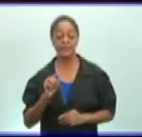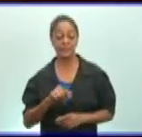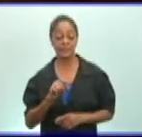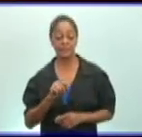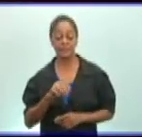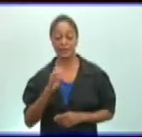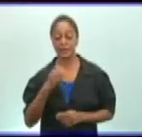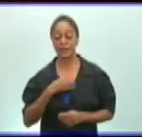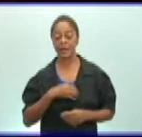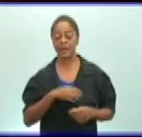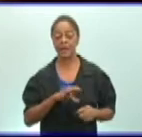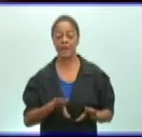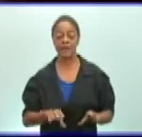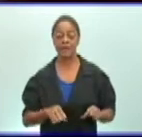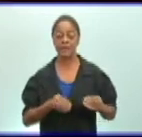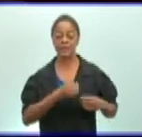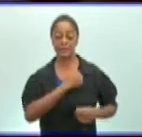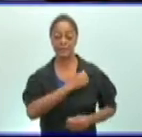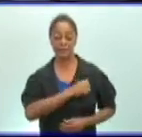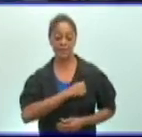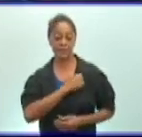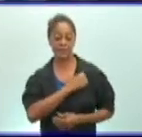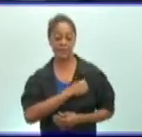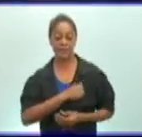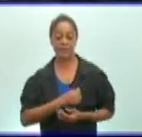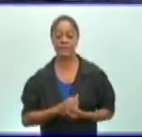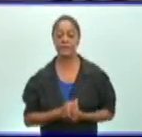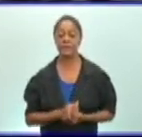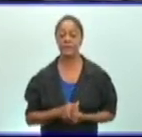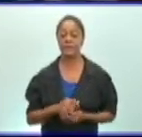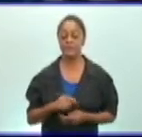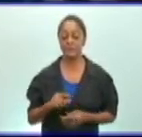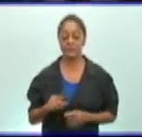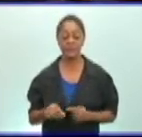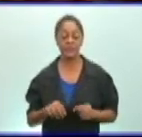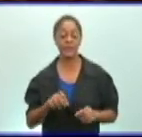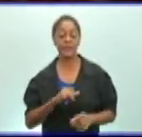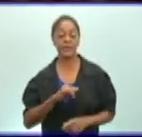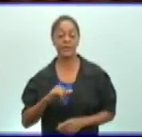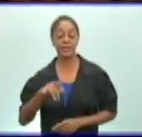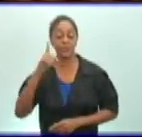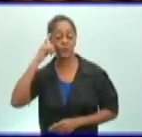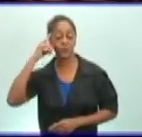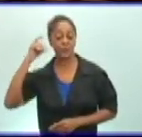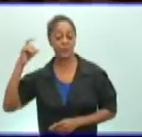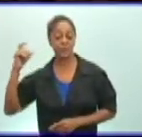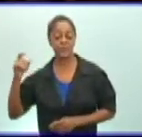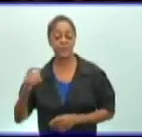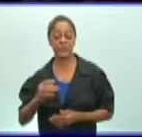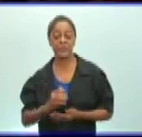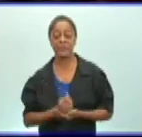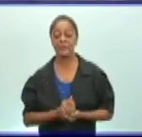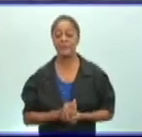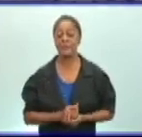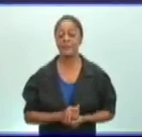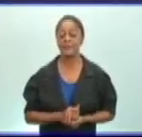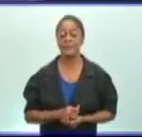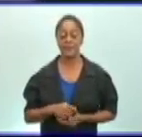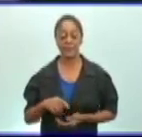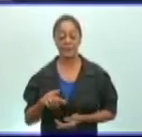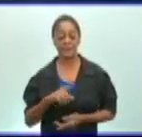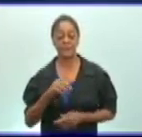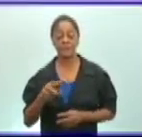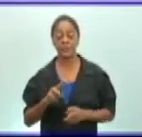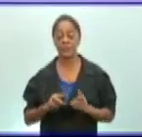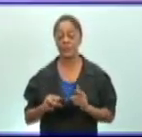si lograse amar. Y también soñé que